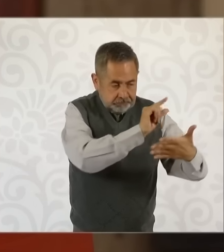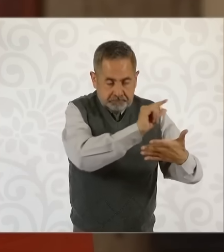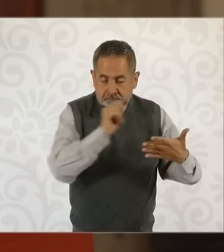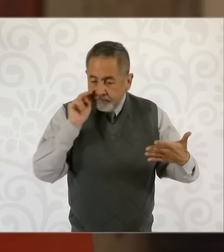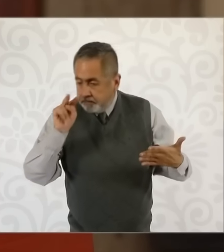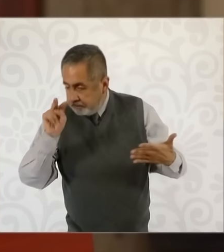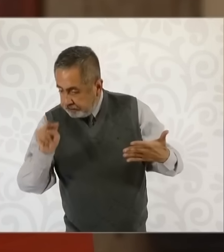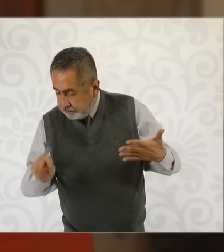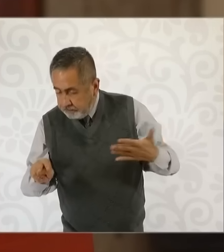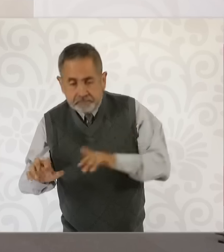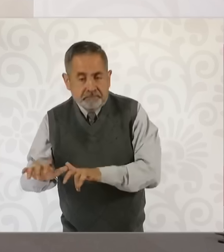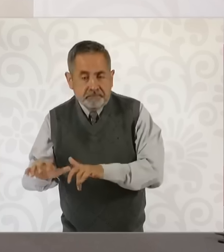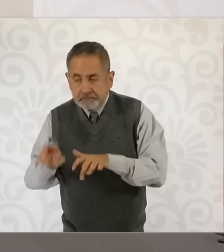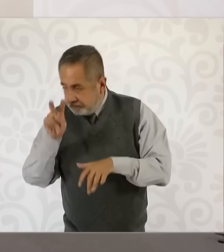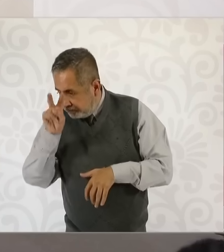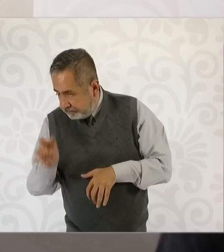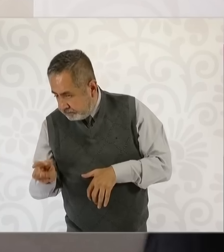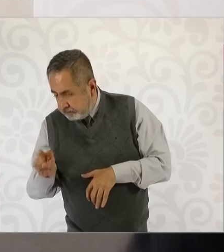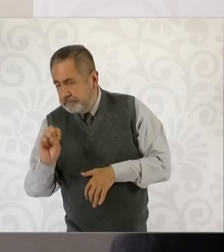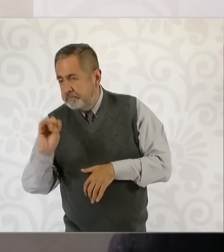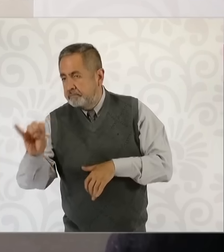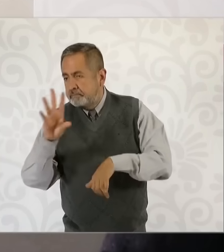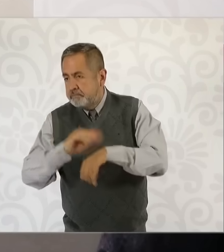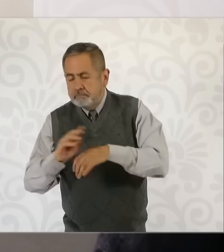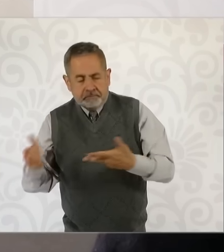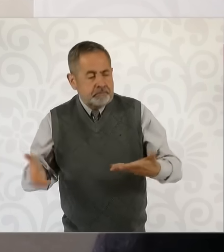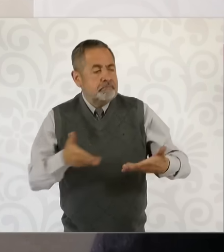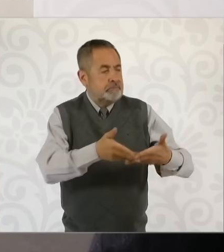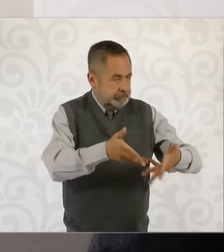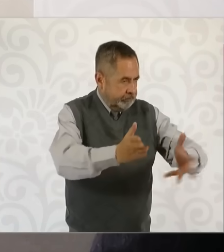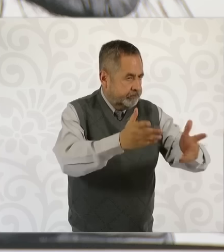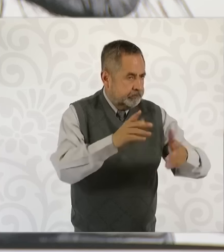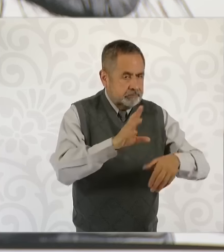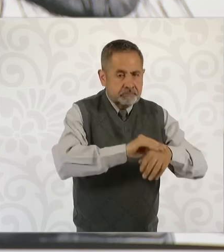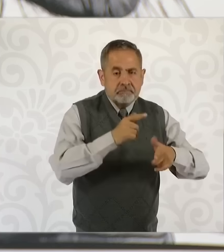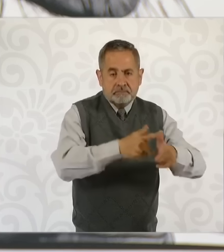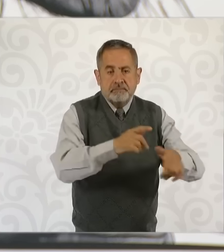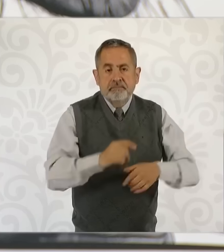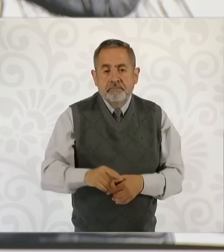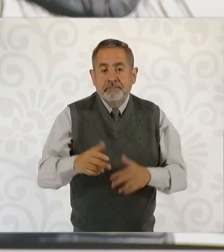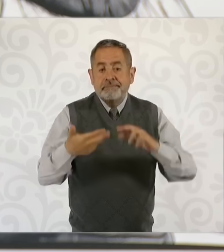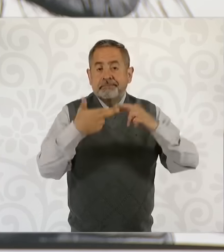autorice la Secretaría de la Defensa Nacional. Entonces hay coordinación,